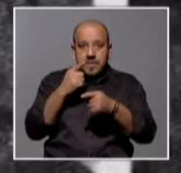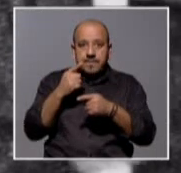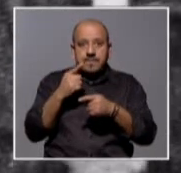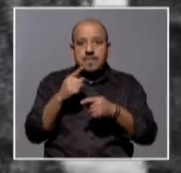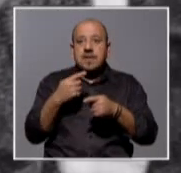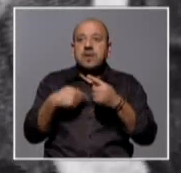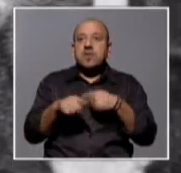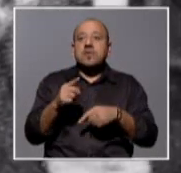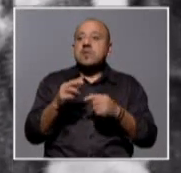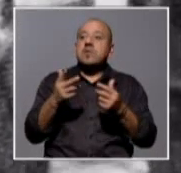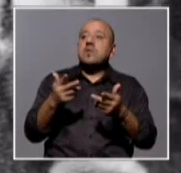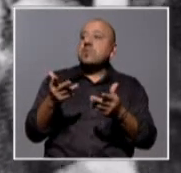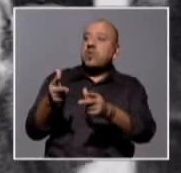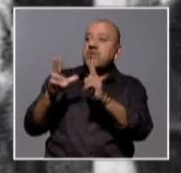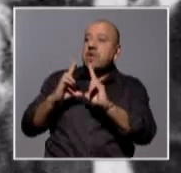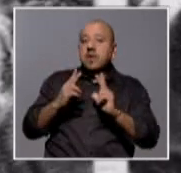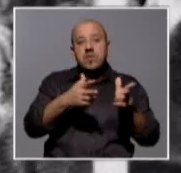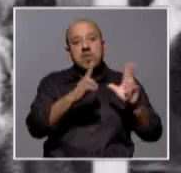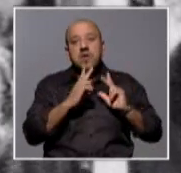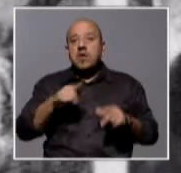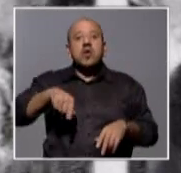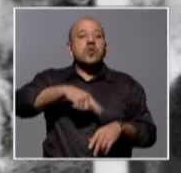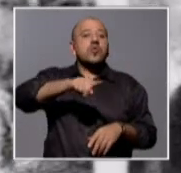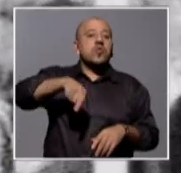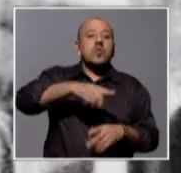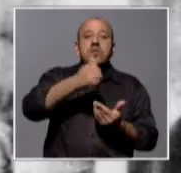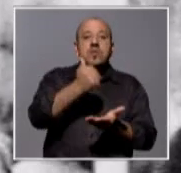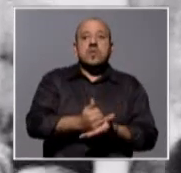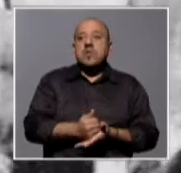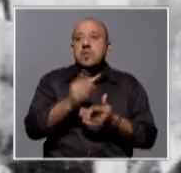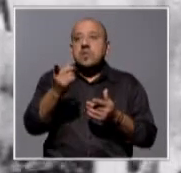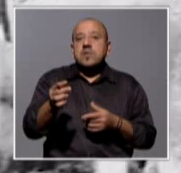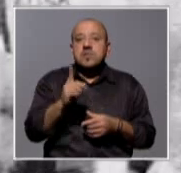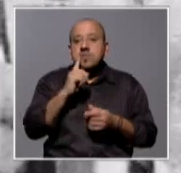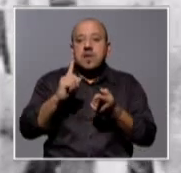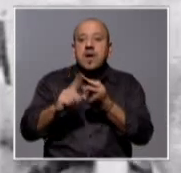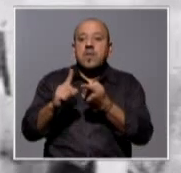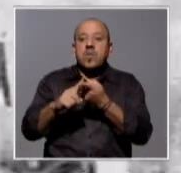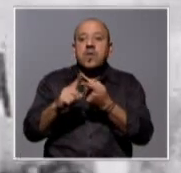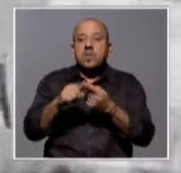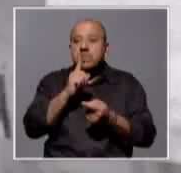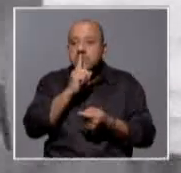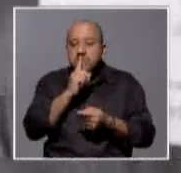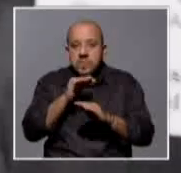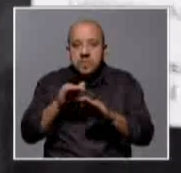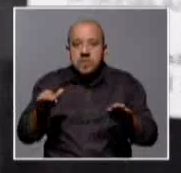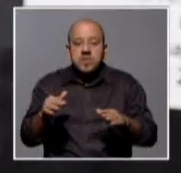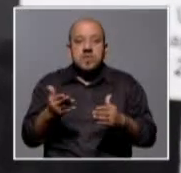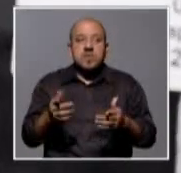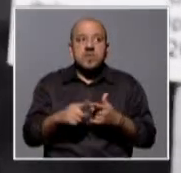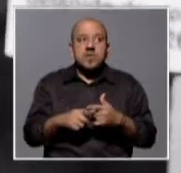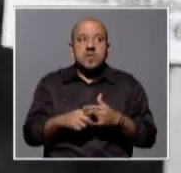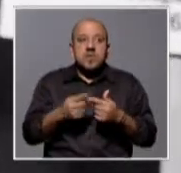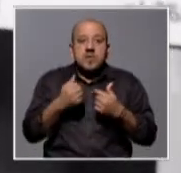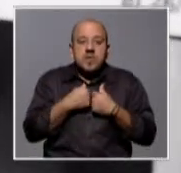y que digan dónde están, o sea, basta con ese pacto de silencio. En mi caso